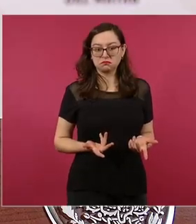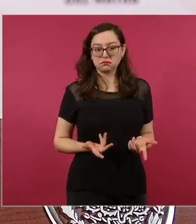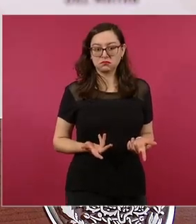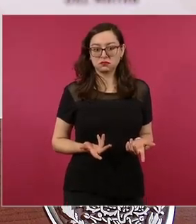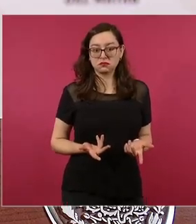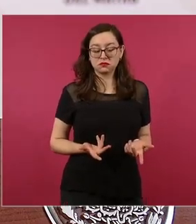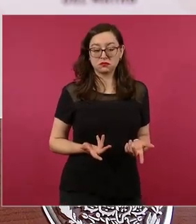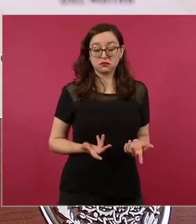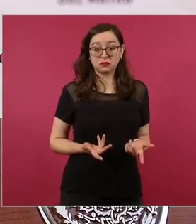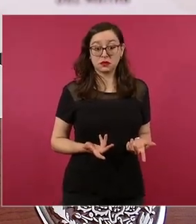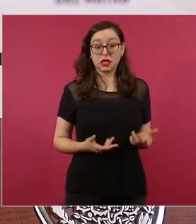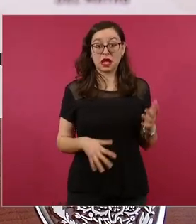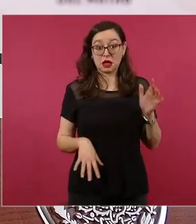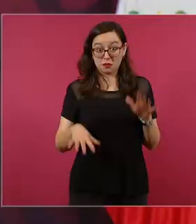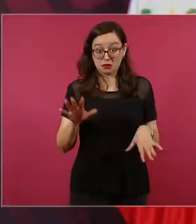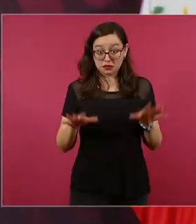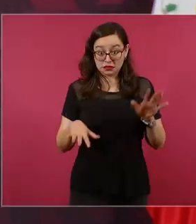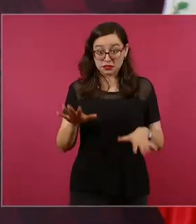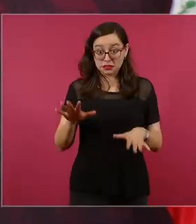como